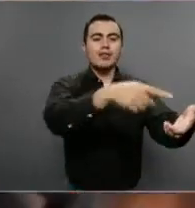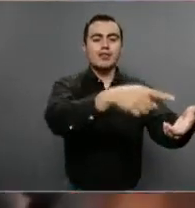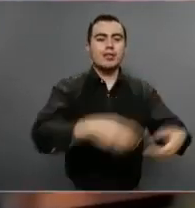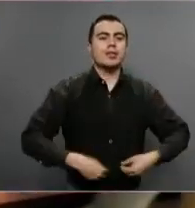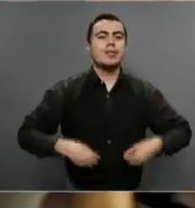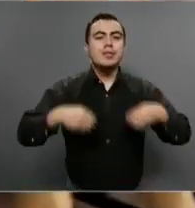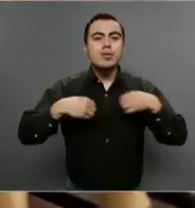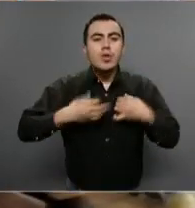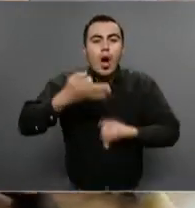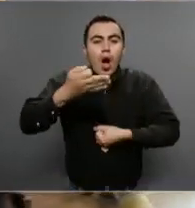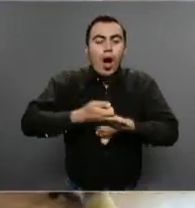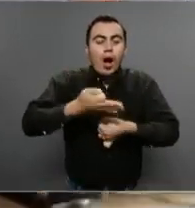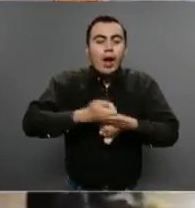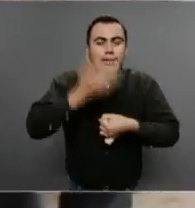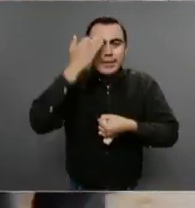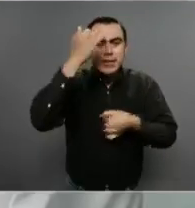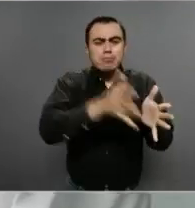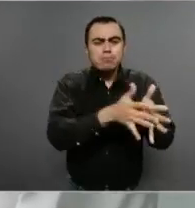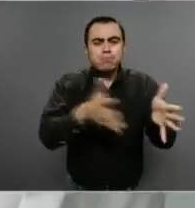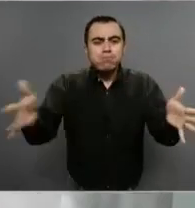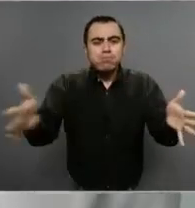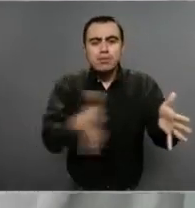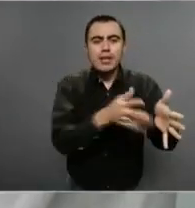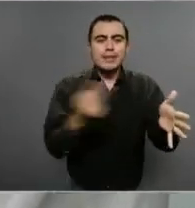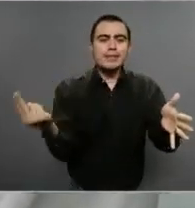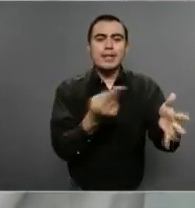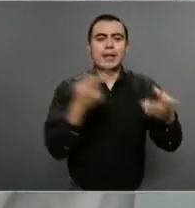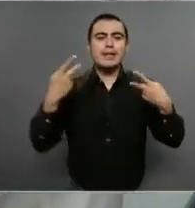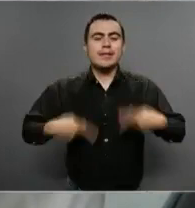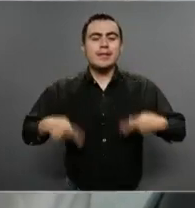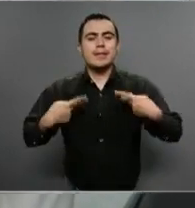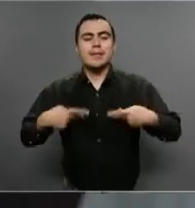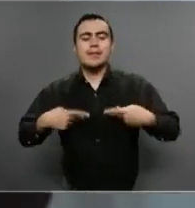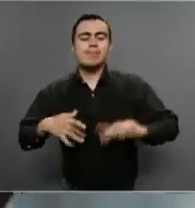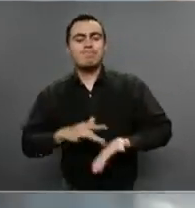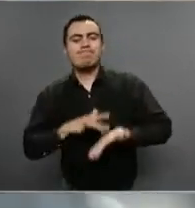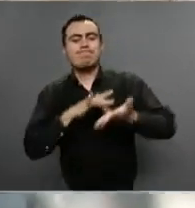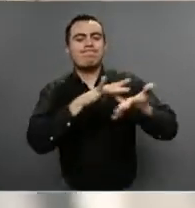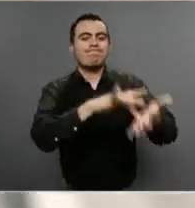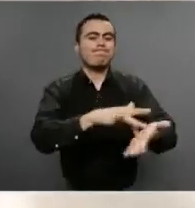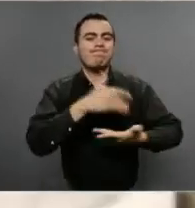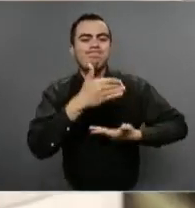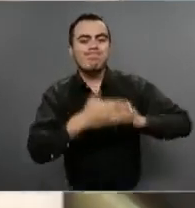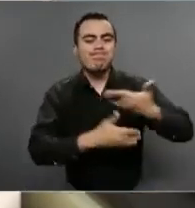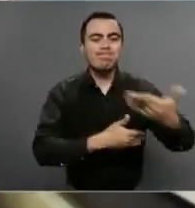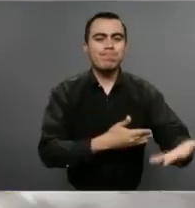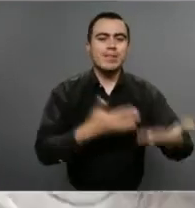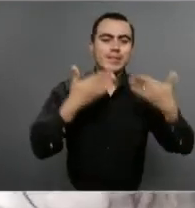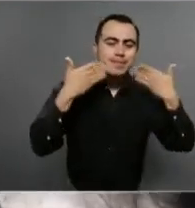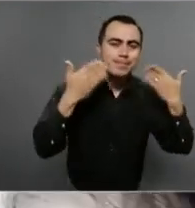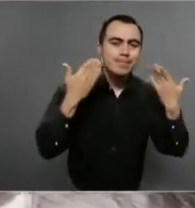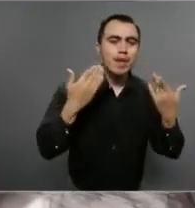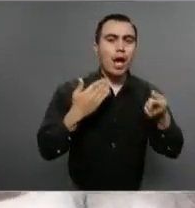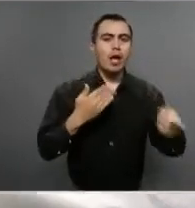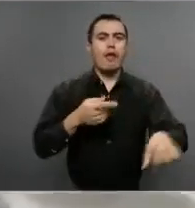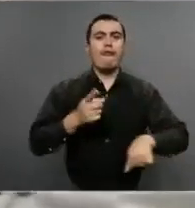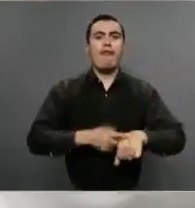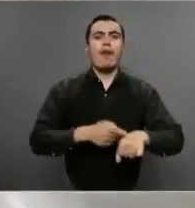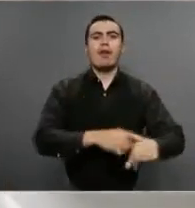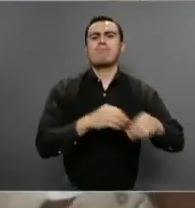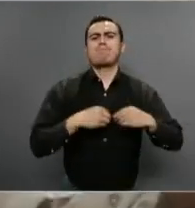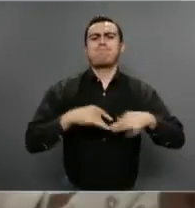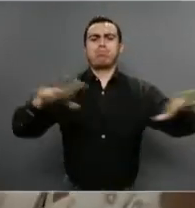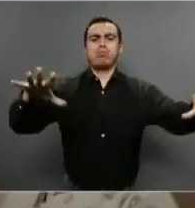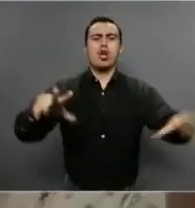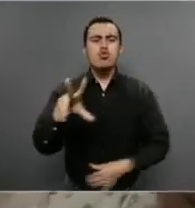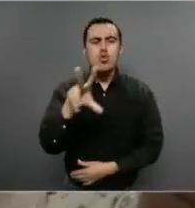la solidaridad de la gente. Ellos no son un foco de infección, por eso les comunico lo que hemos encontrado en la calle. De 600